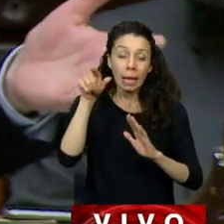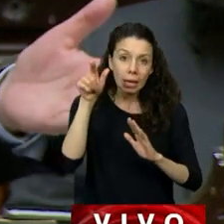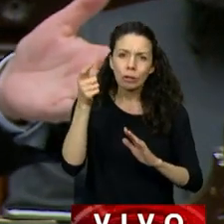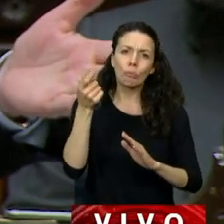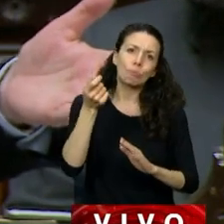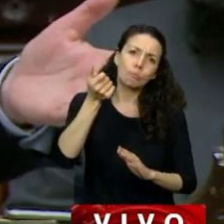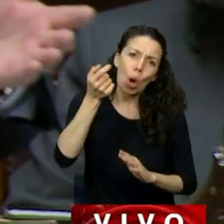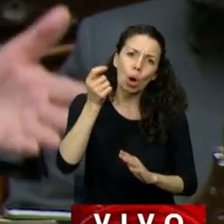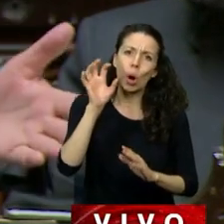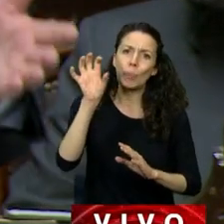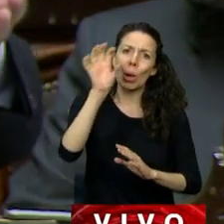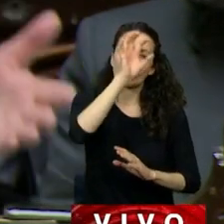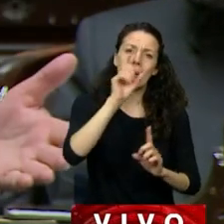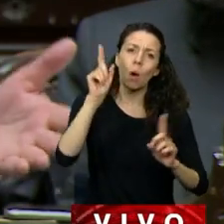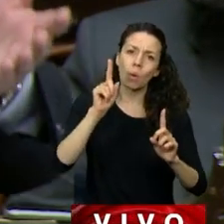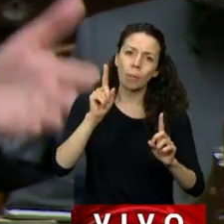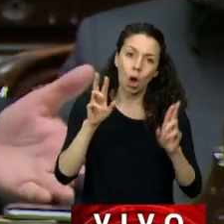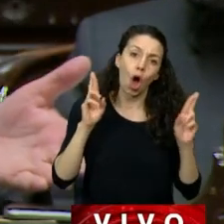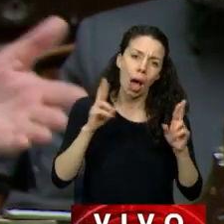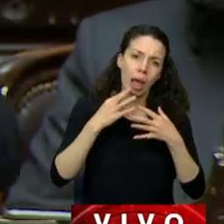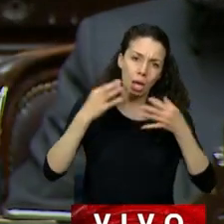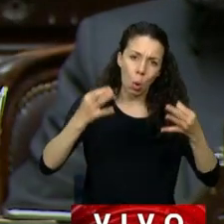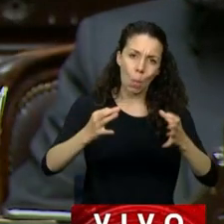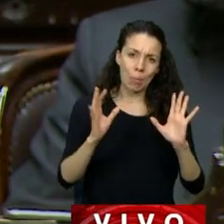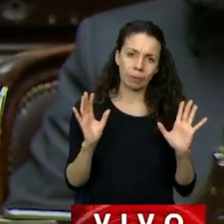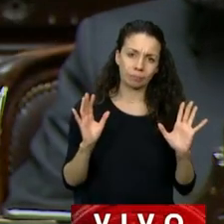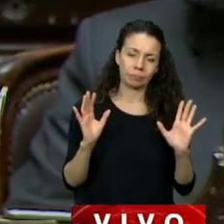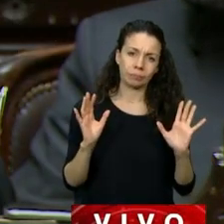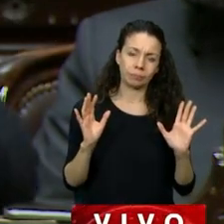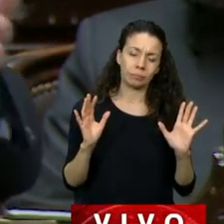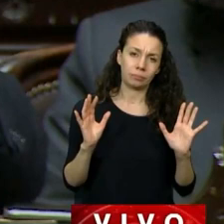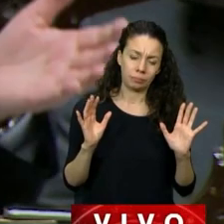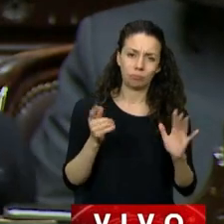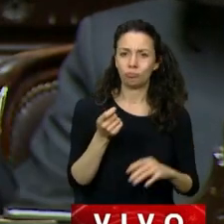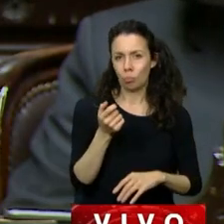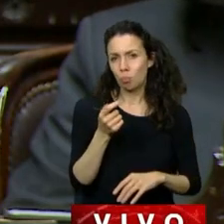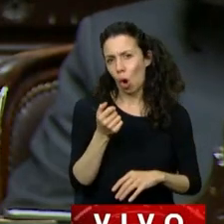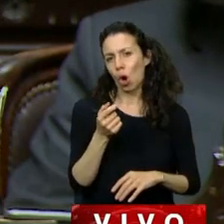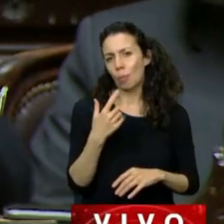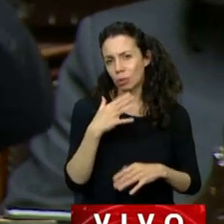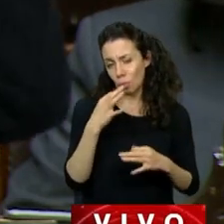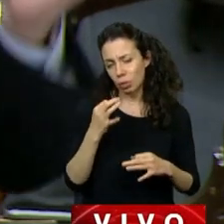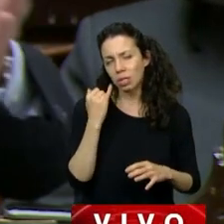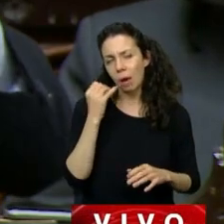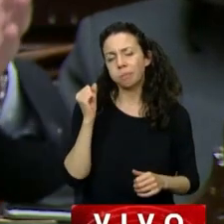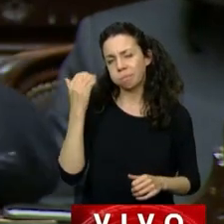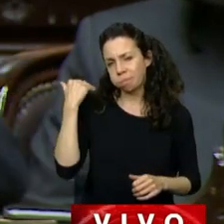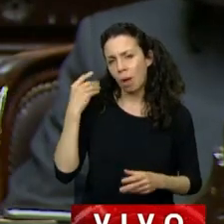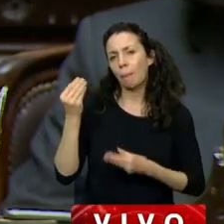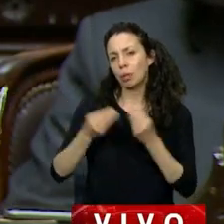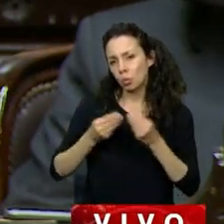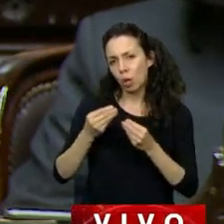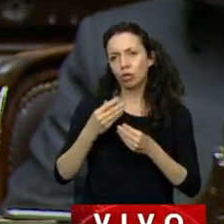cumpla. Por lo menos, ya que es poco, que se cumpla. Porque ya tuvimos muchos presupuestos que no se cumplieron en todos los